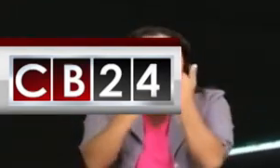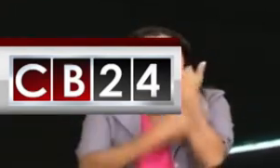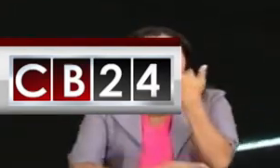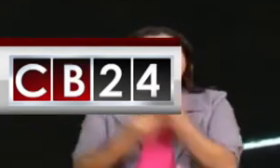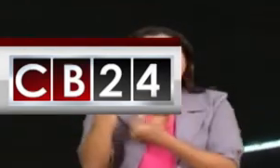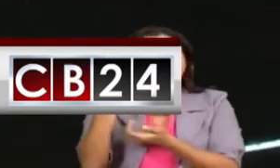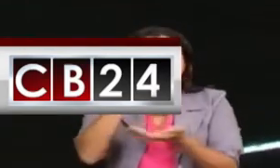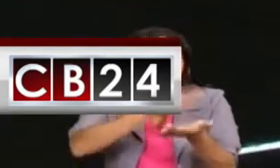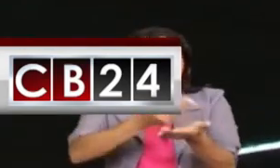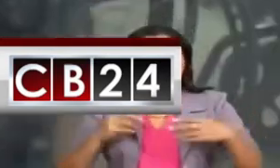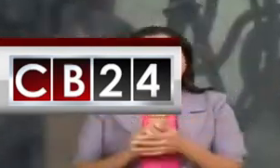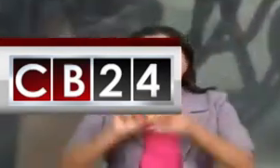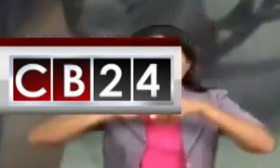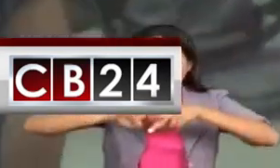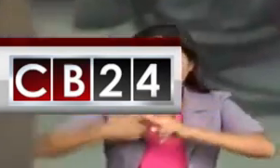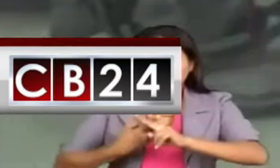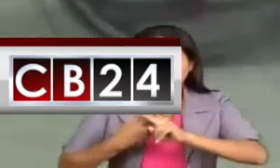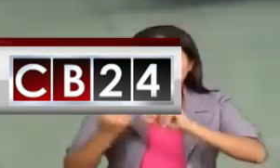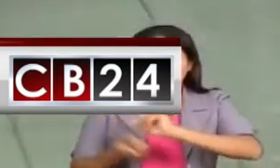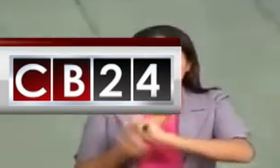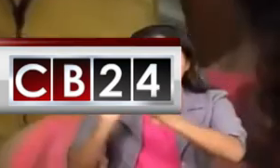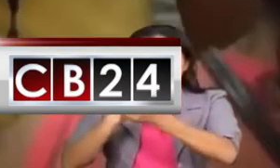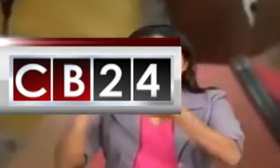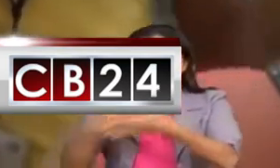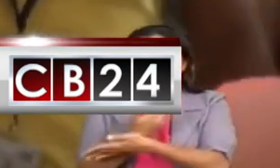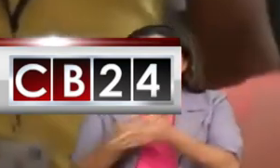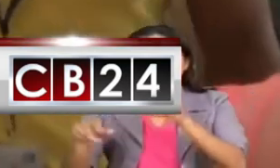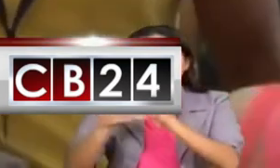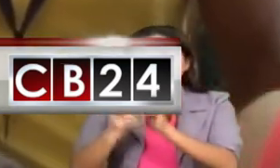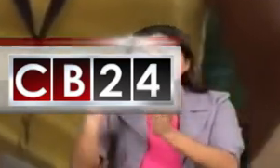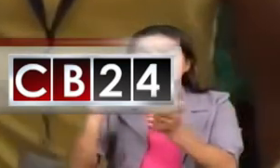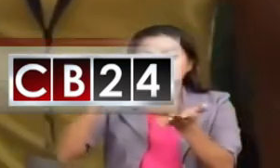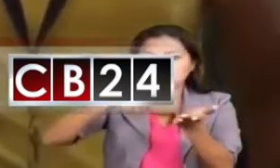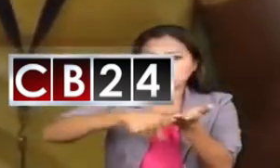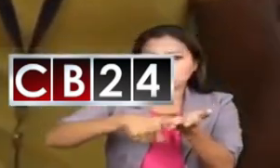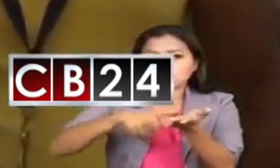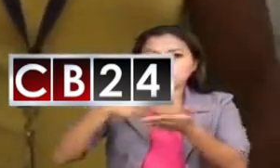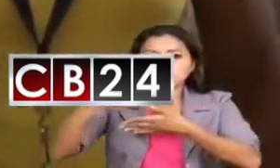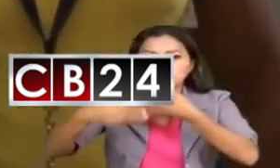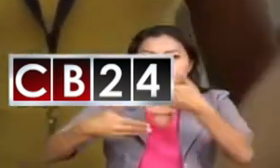además de dificultades en el trámite como cobros excesivos y largas filas.